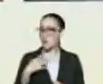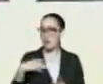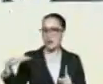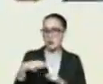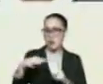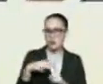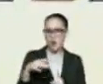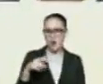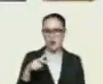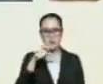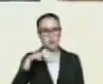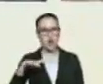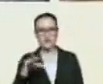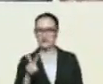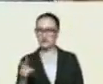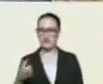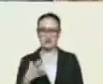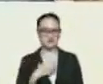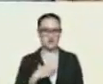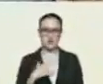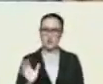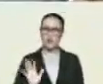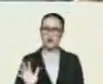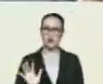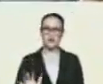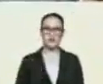al pueblo de Venezuela.